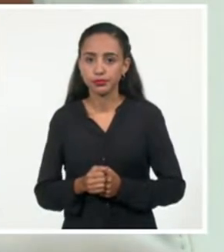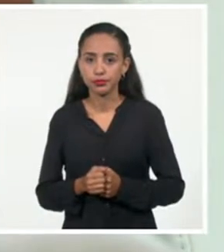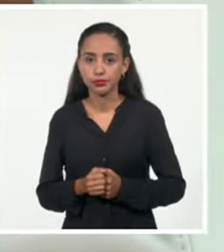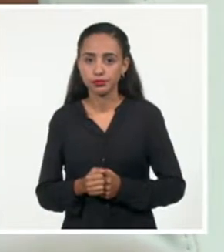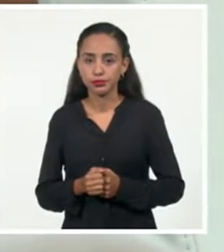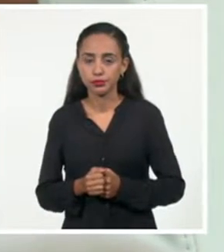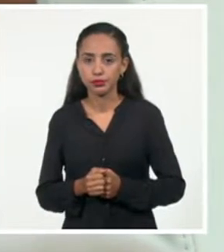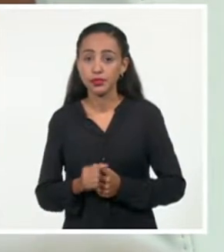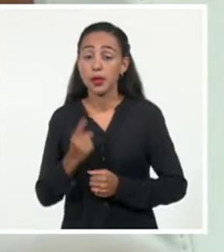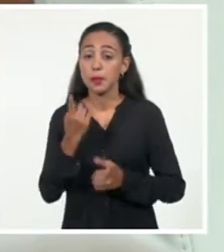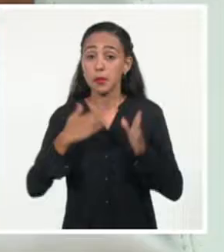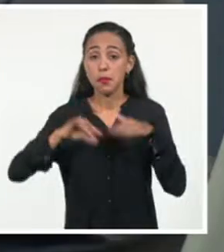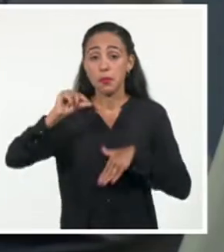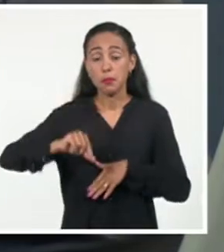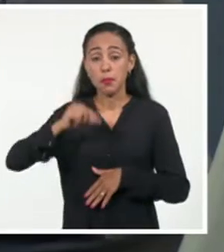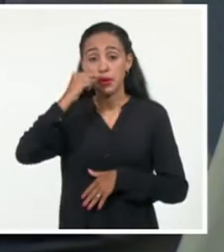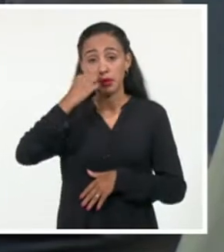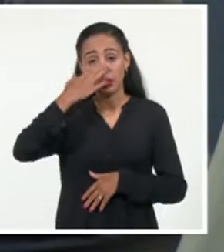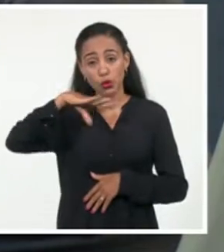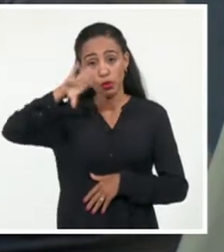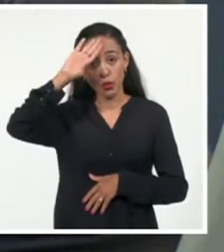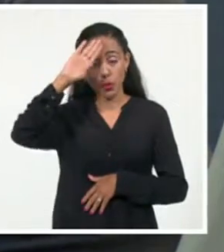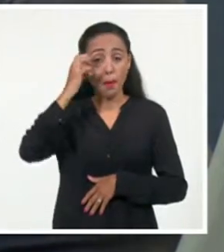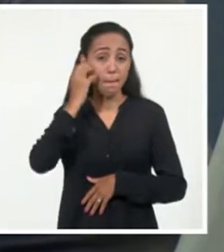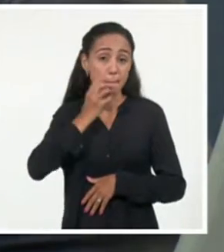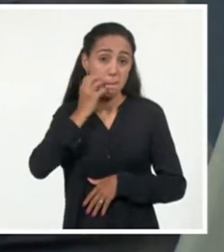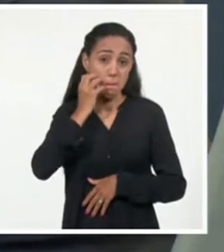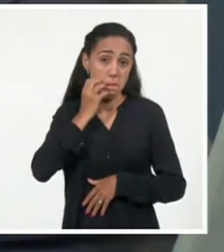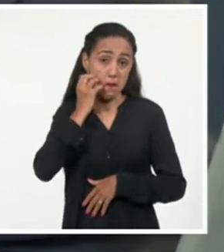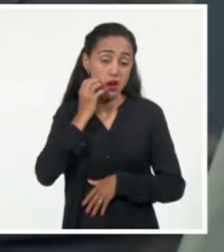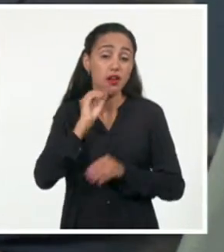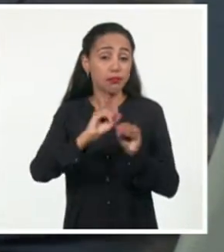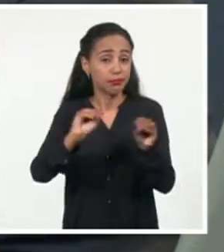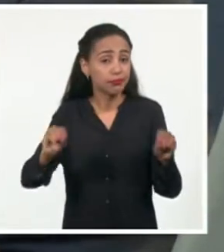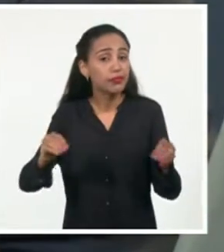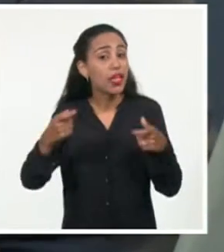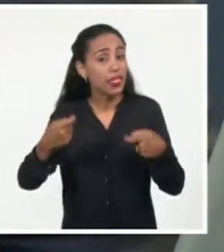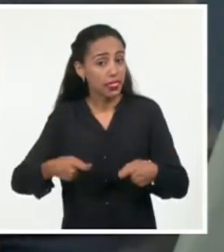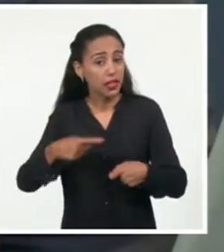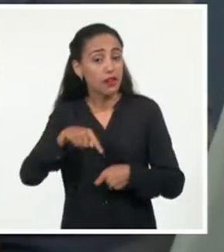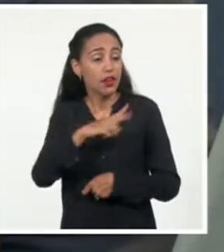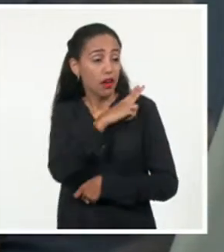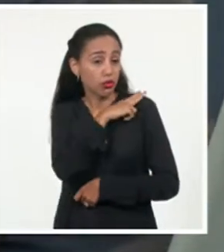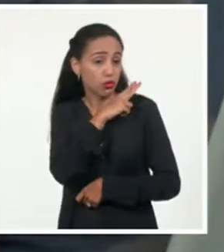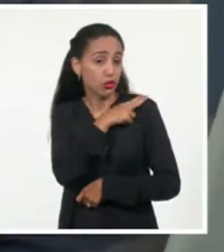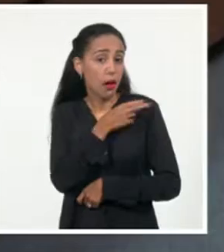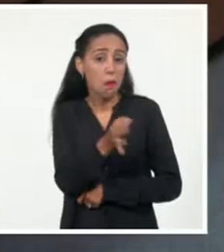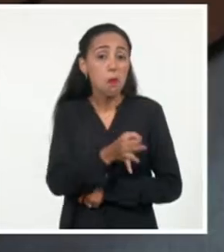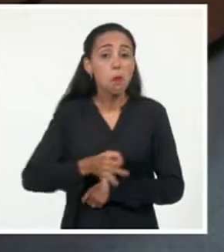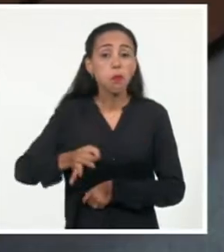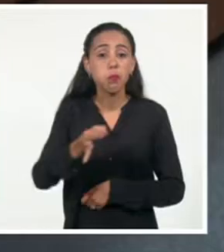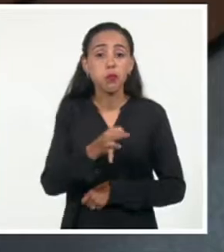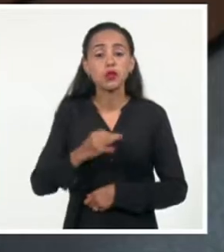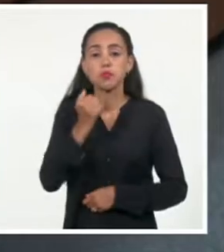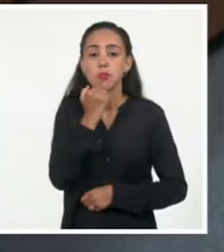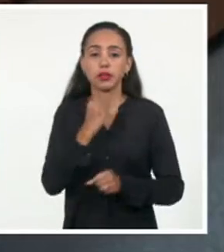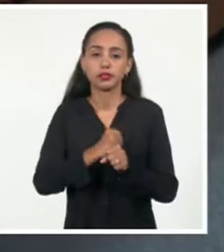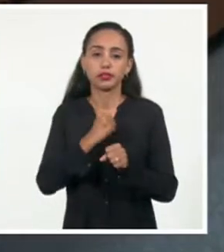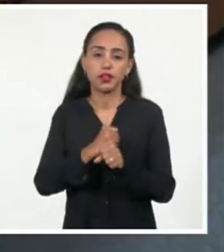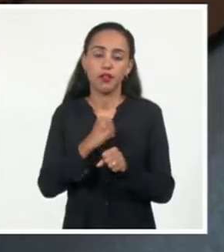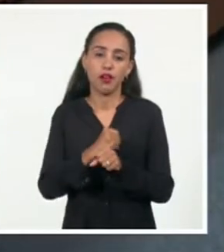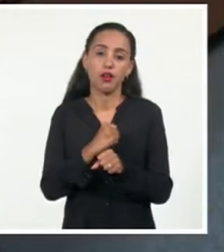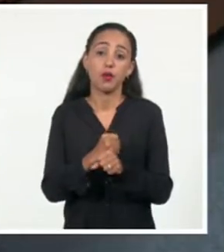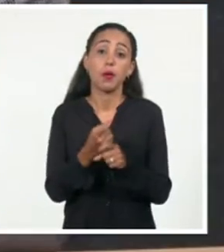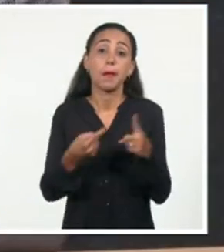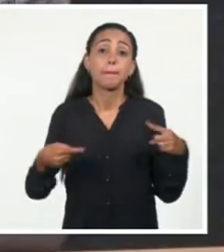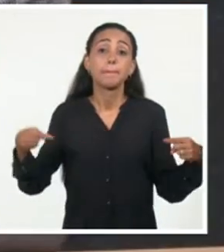El primer ministro de la República, Manuel Marrero Cruz, convocó a las autoridades de cada municipio a incrementar las acciones, sobre